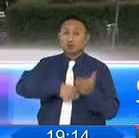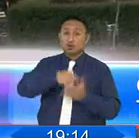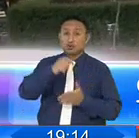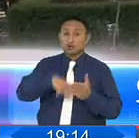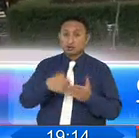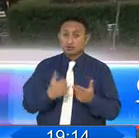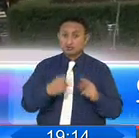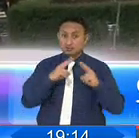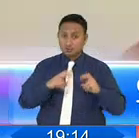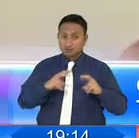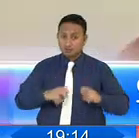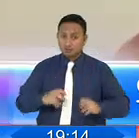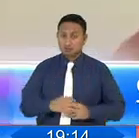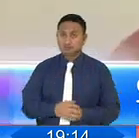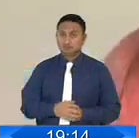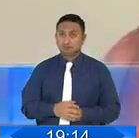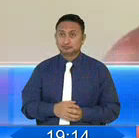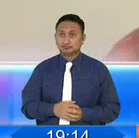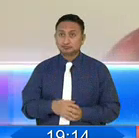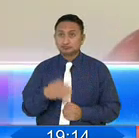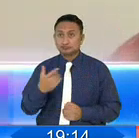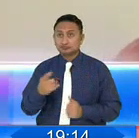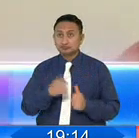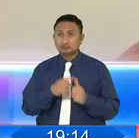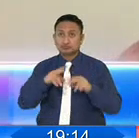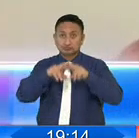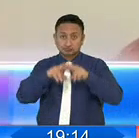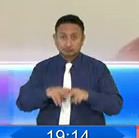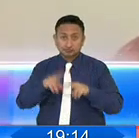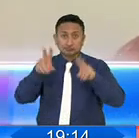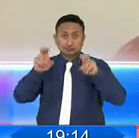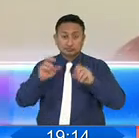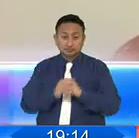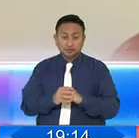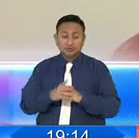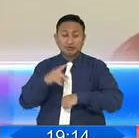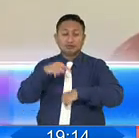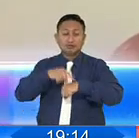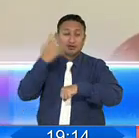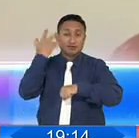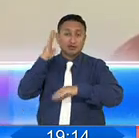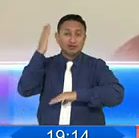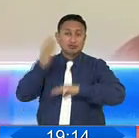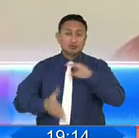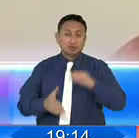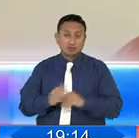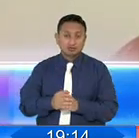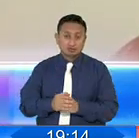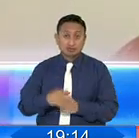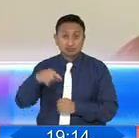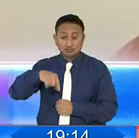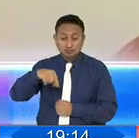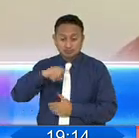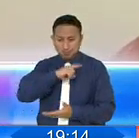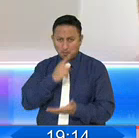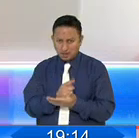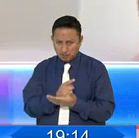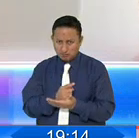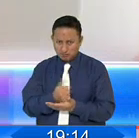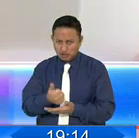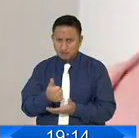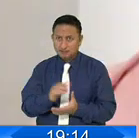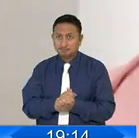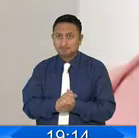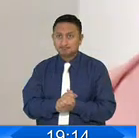en investigaciones. Deberían verificarse los temas de caducidad y sobre todo de veracidad de las pruebas. Debe